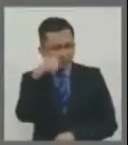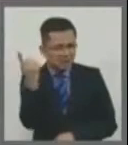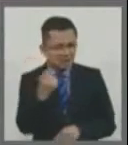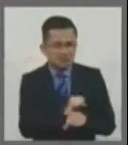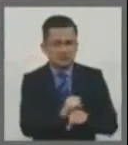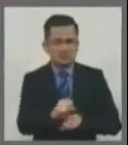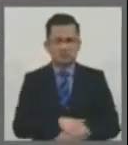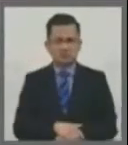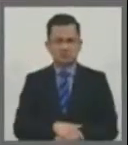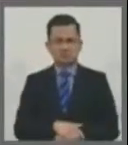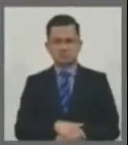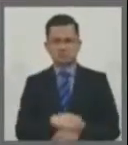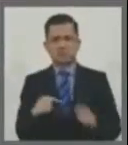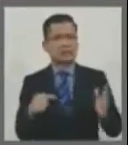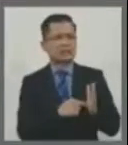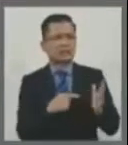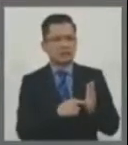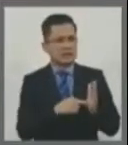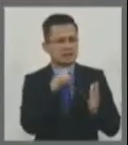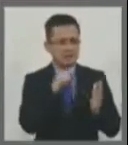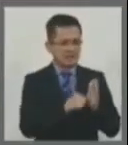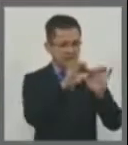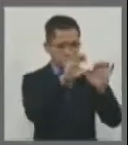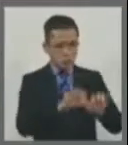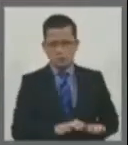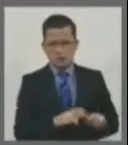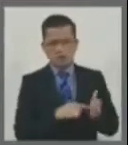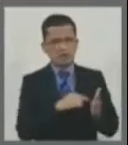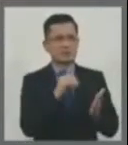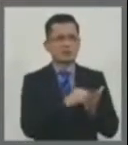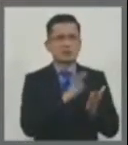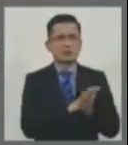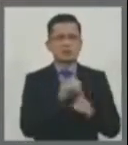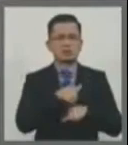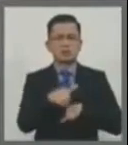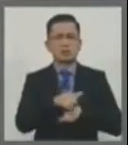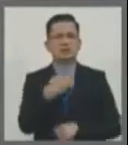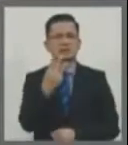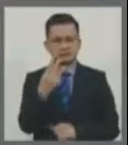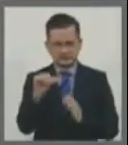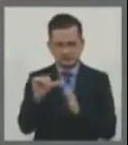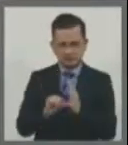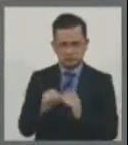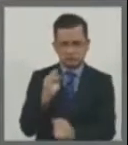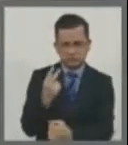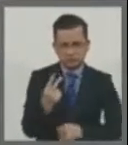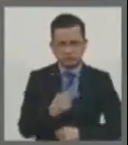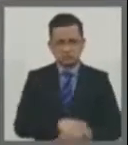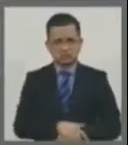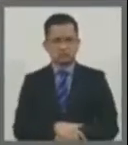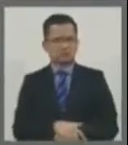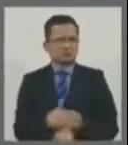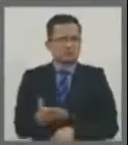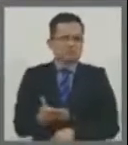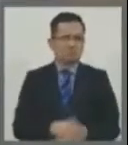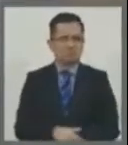que aquí está, en la minuta que se ha presentado, en el numeral 3 del artículo 2, y